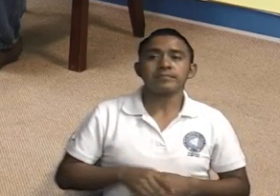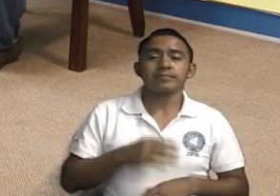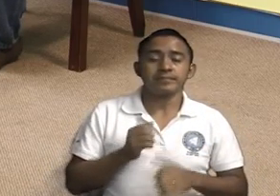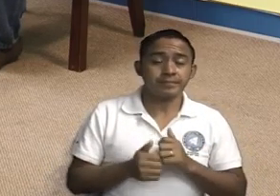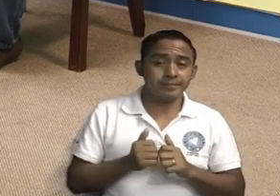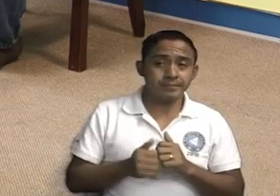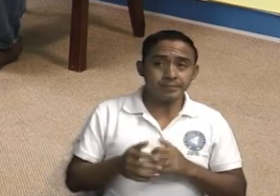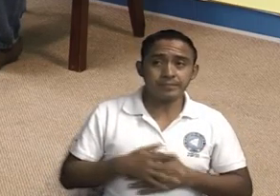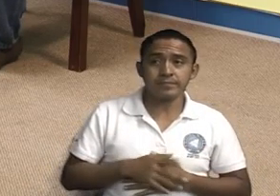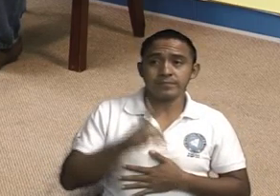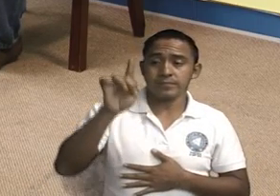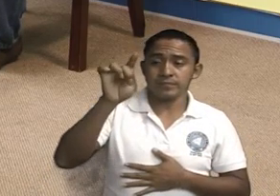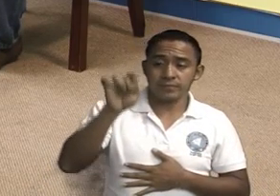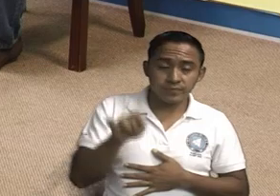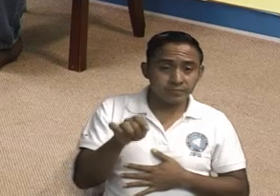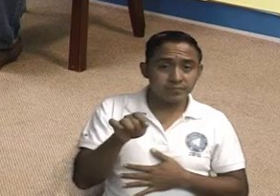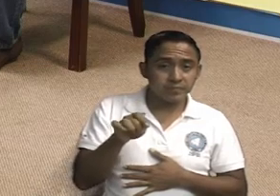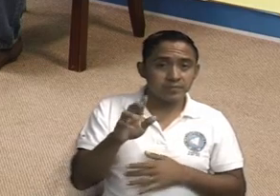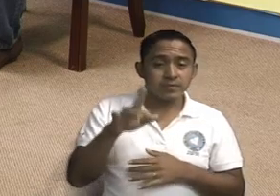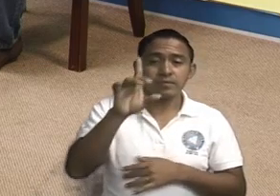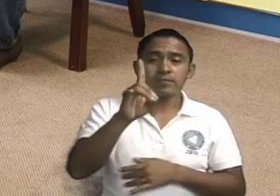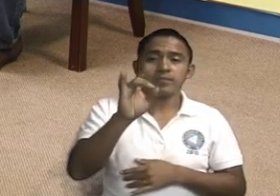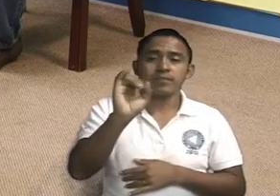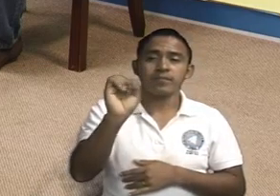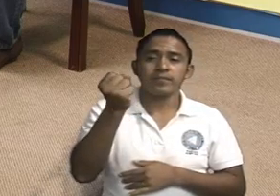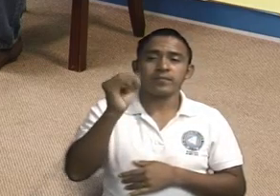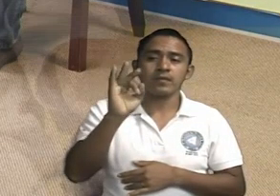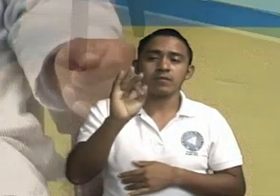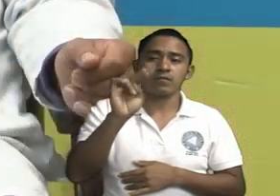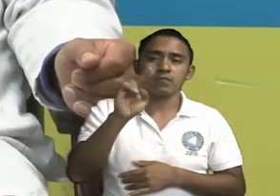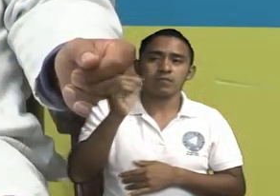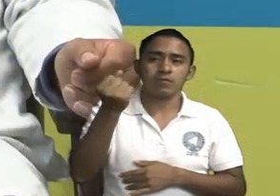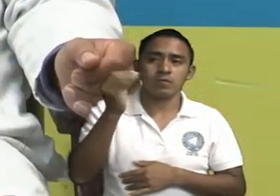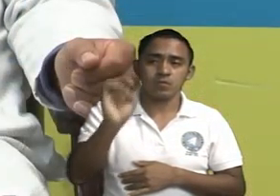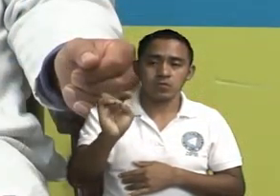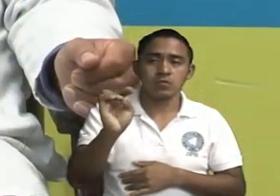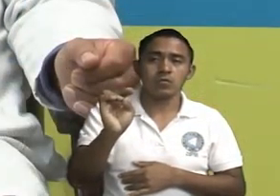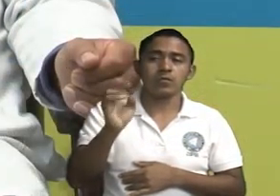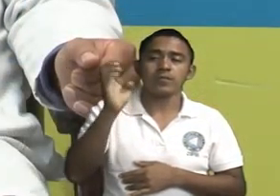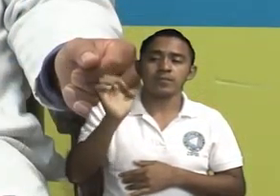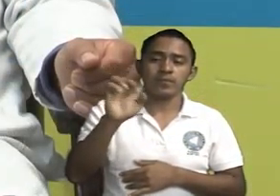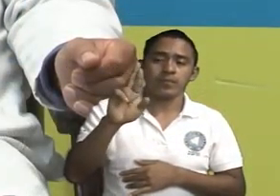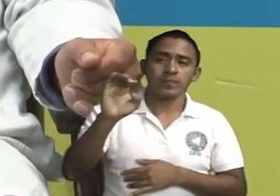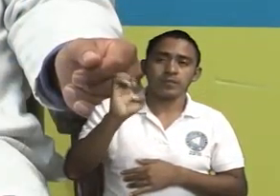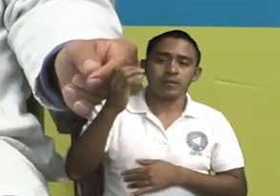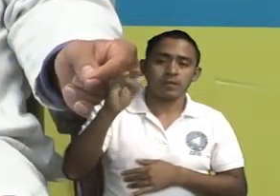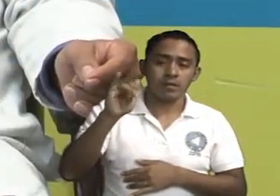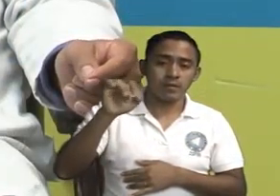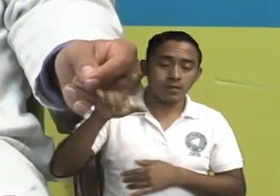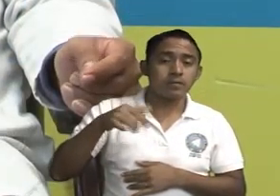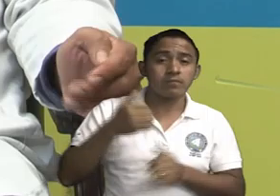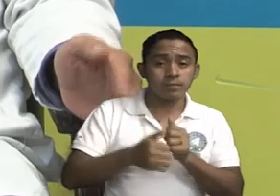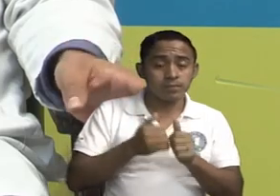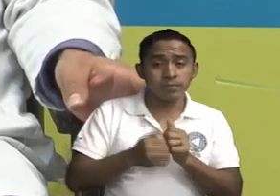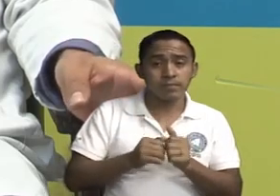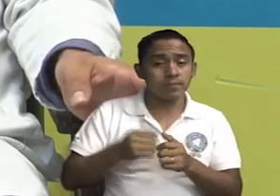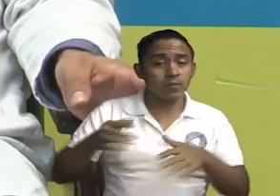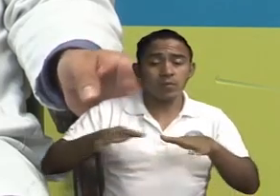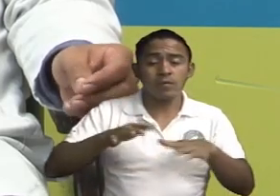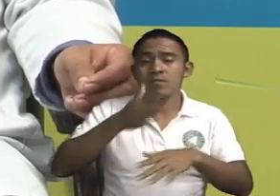siguiente. La disfunción eréctil, ¿verdad?, es la incapacidad para tener una relación sexual satisfactoria. Es lo que